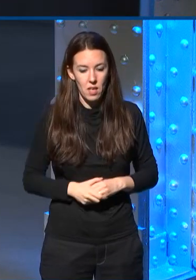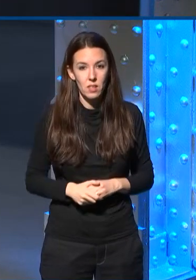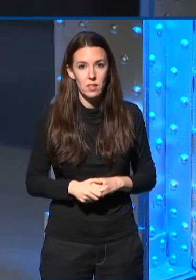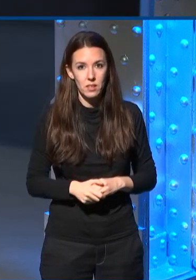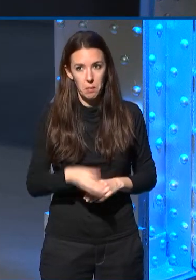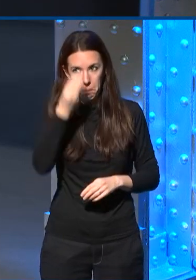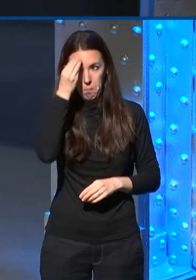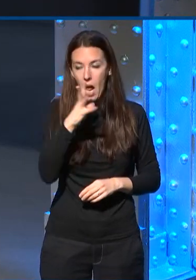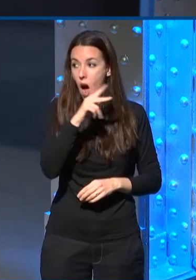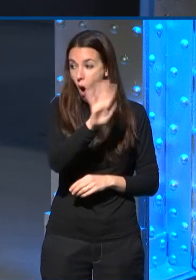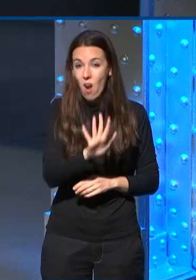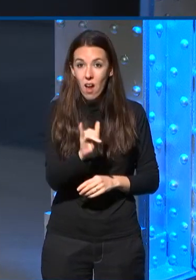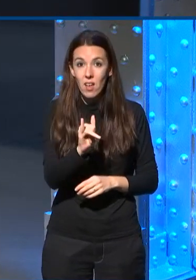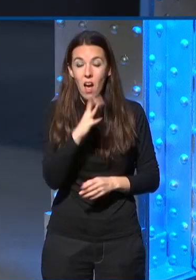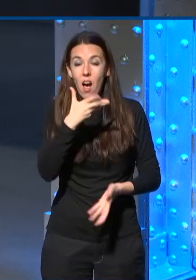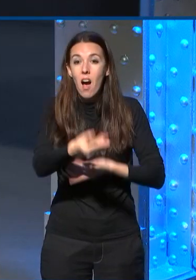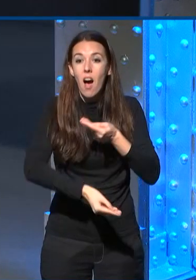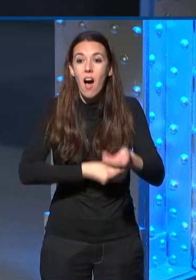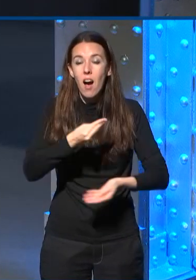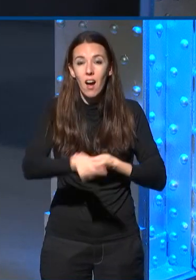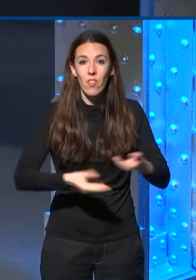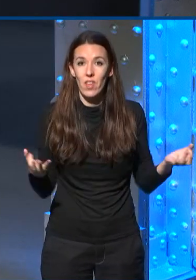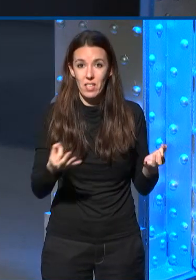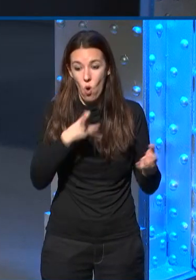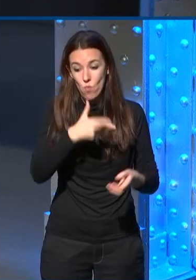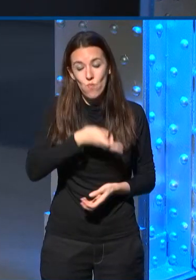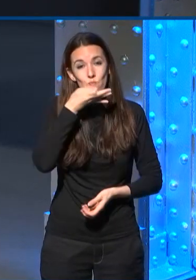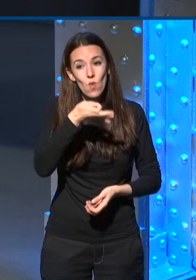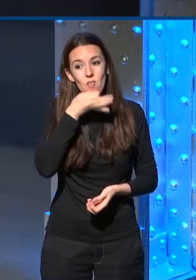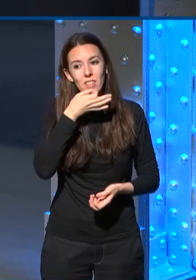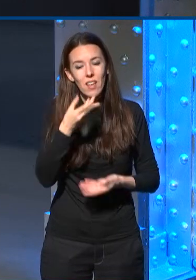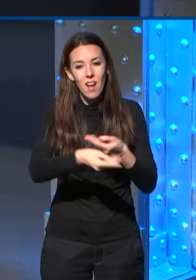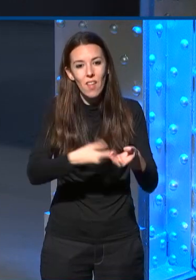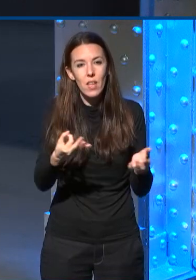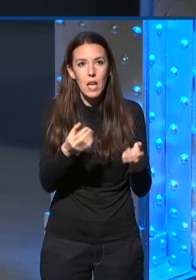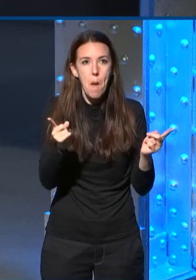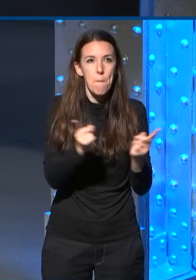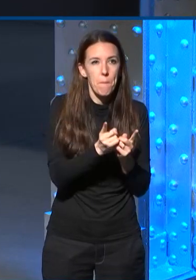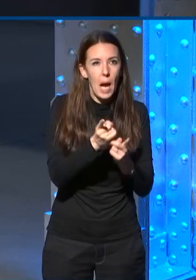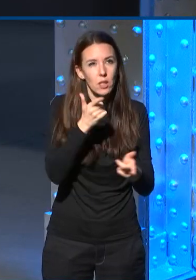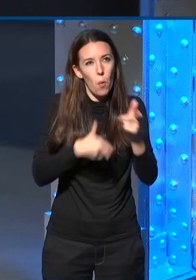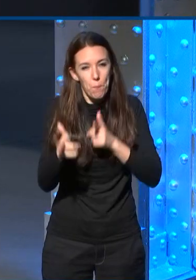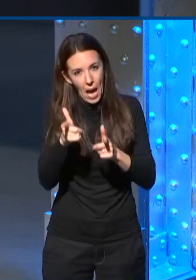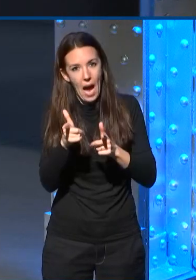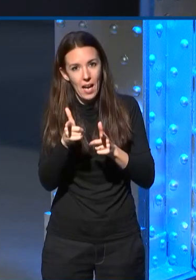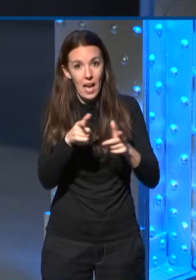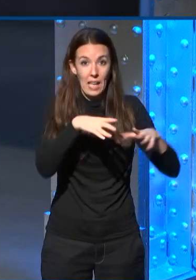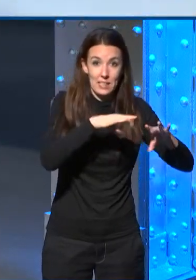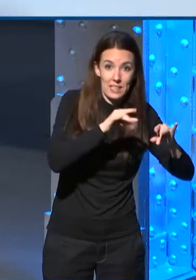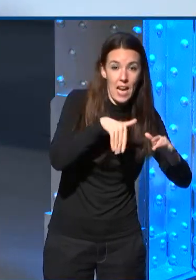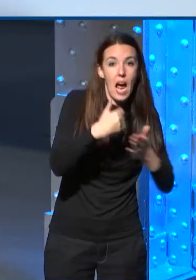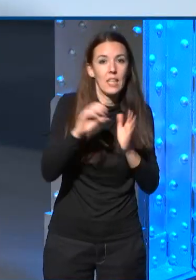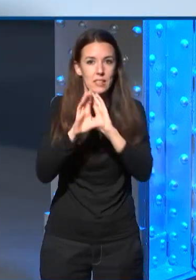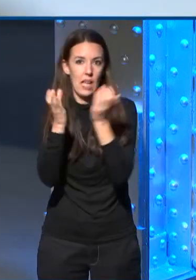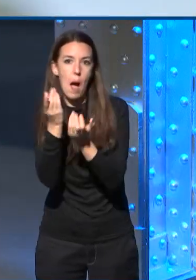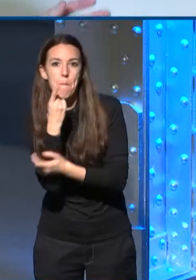supongo que arrancará ahora, lo que vamos a hacer ahora en esta tarde pues es un pequeño, bueno, o no tan pequeño viaje de la Tierra a Marte.